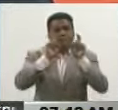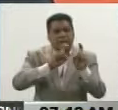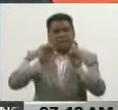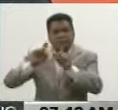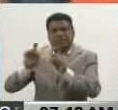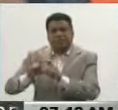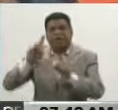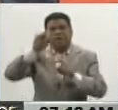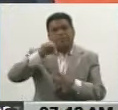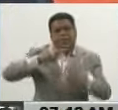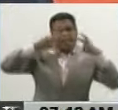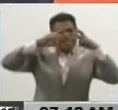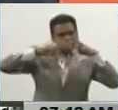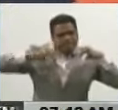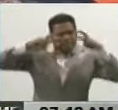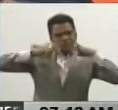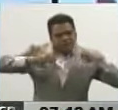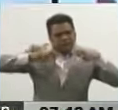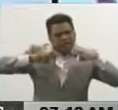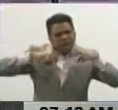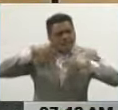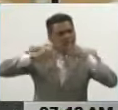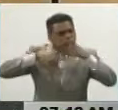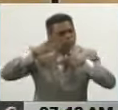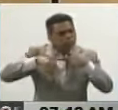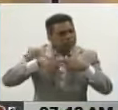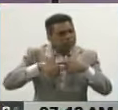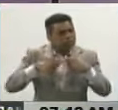a la investigación, a todos estos procesos. De formación